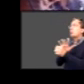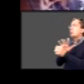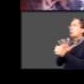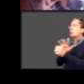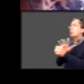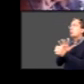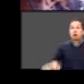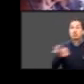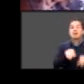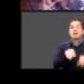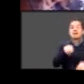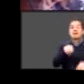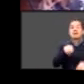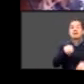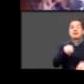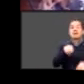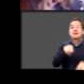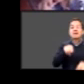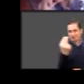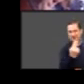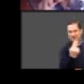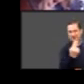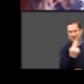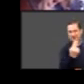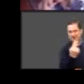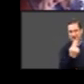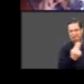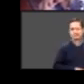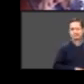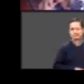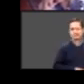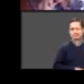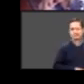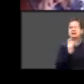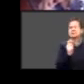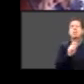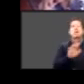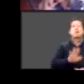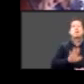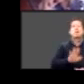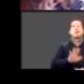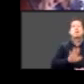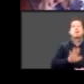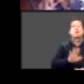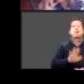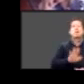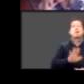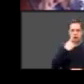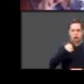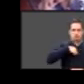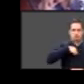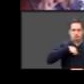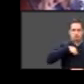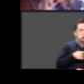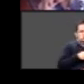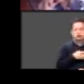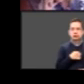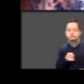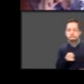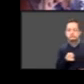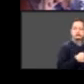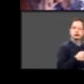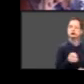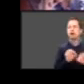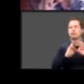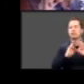este es un mapa por el que debemos caminar para asegurarles a todos los niños sin importar si están en situación de